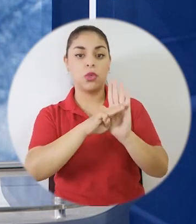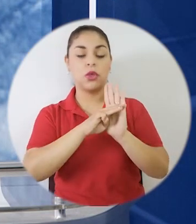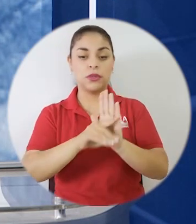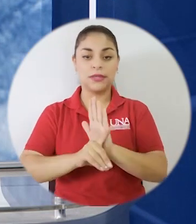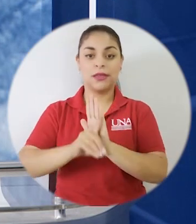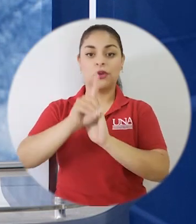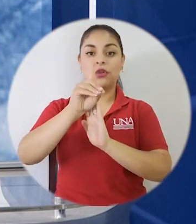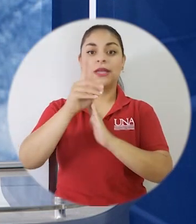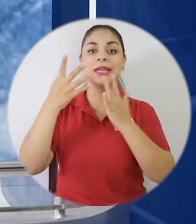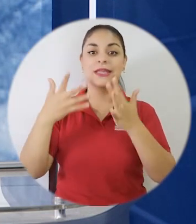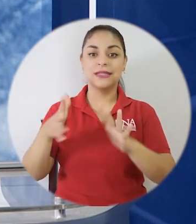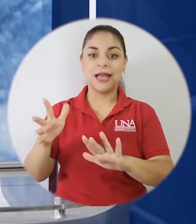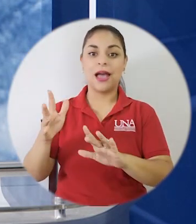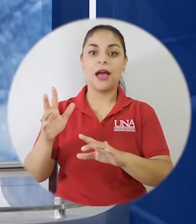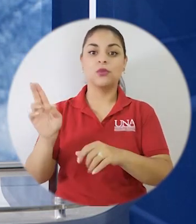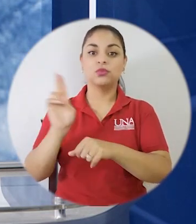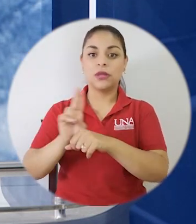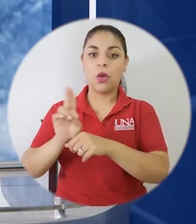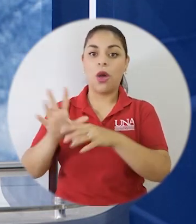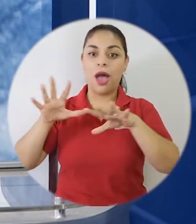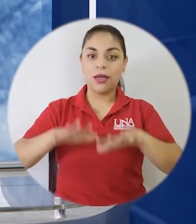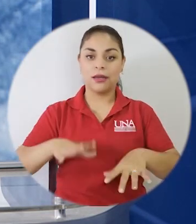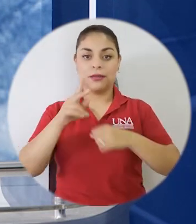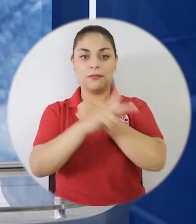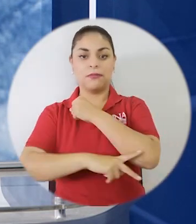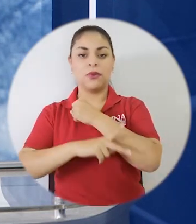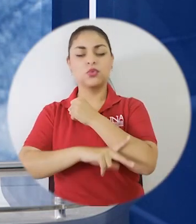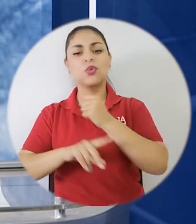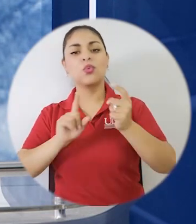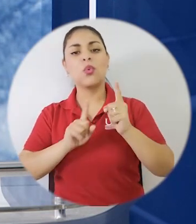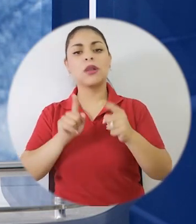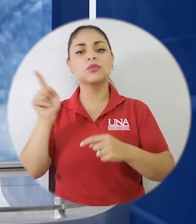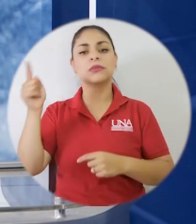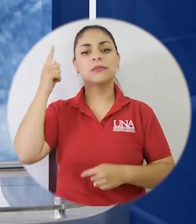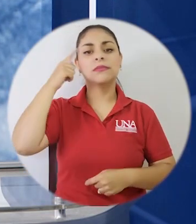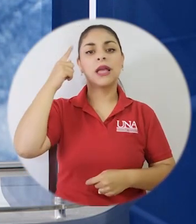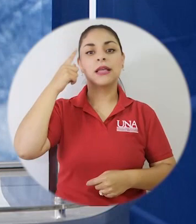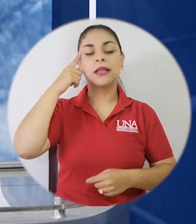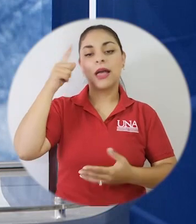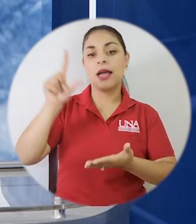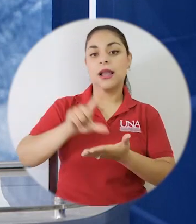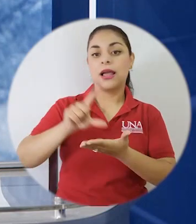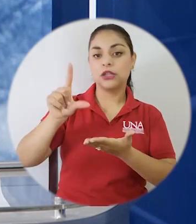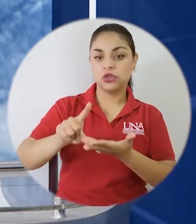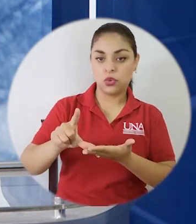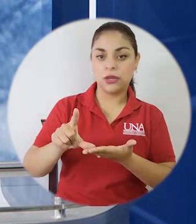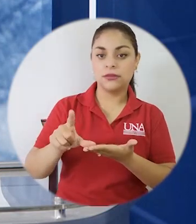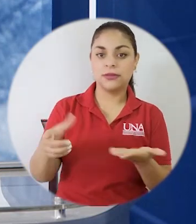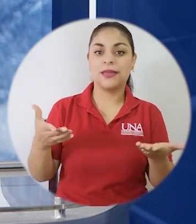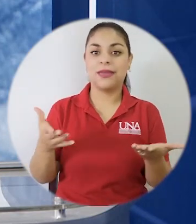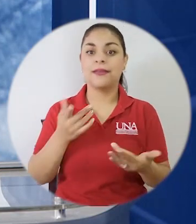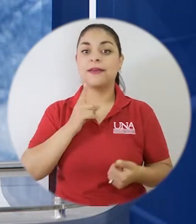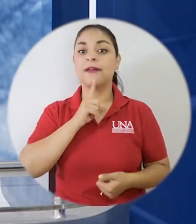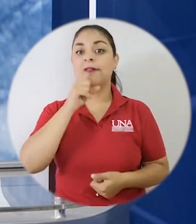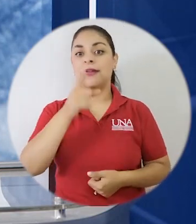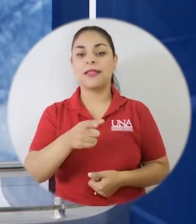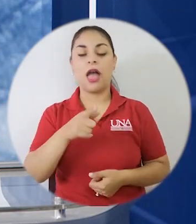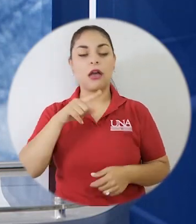de desarrollo que se han venido implementando en el país. ¿Cuáles considera usted que son esas lecciones sobre las